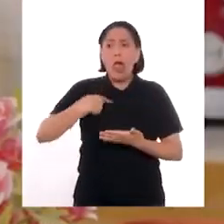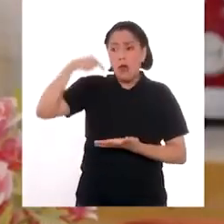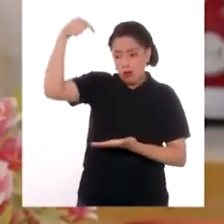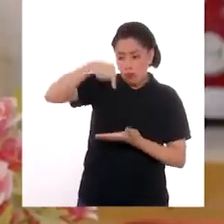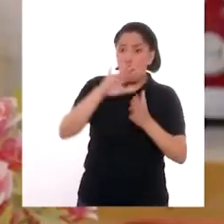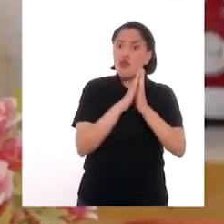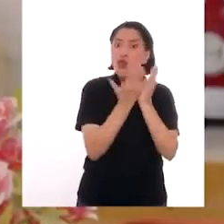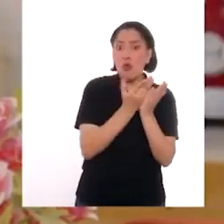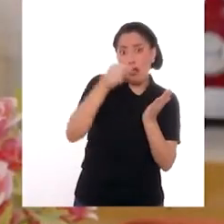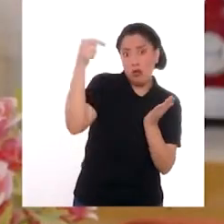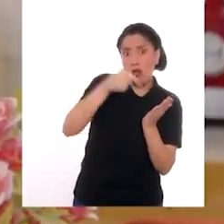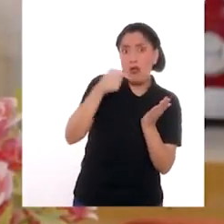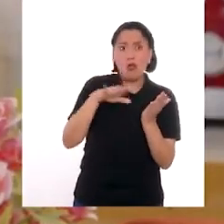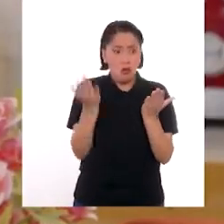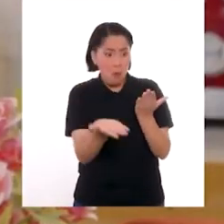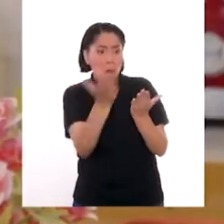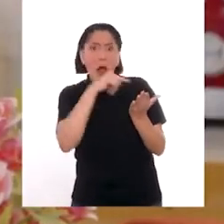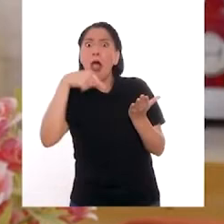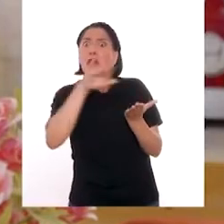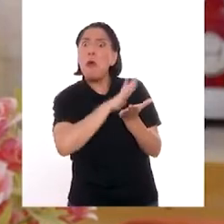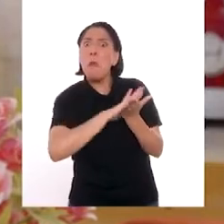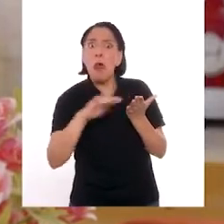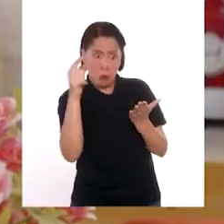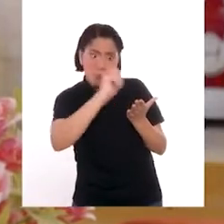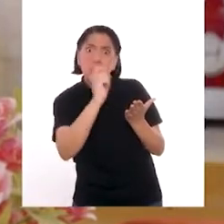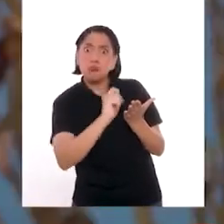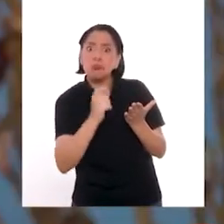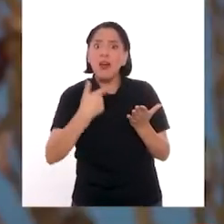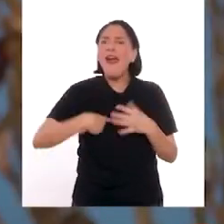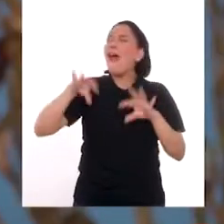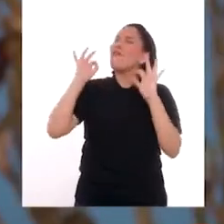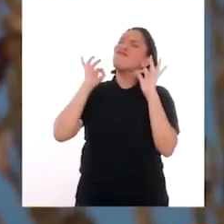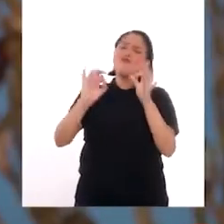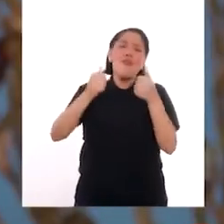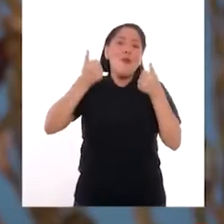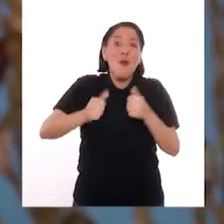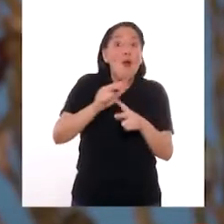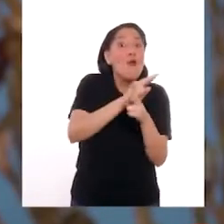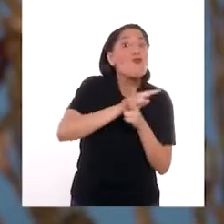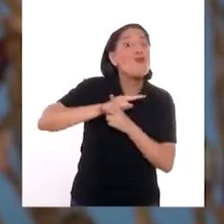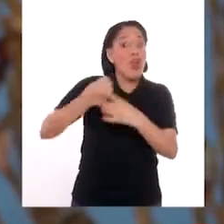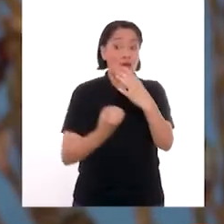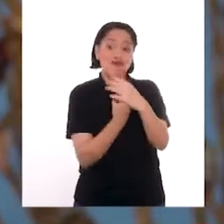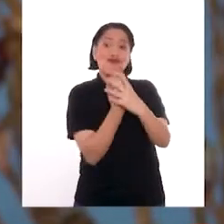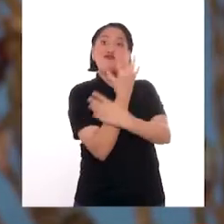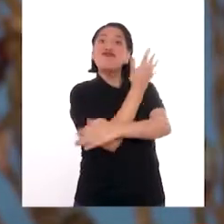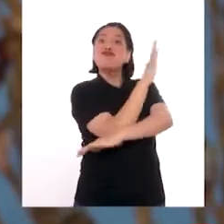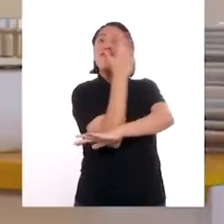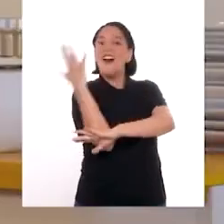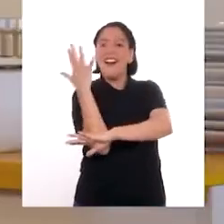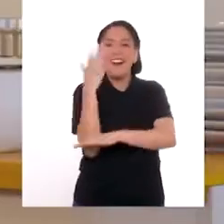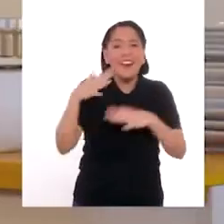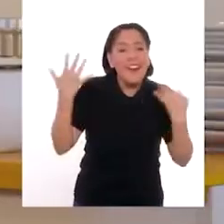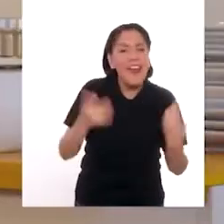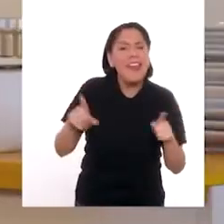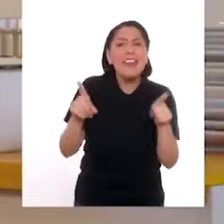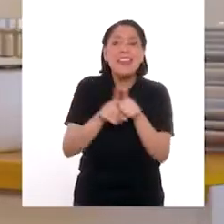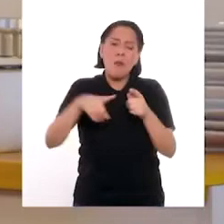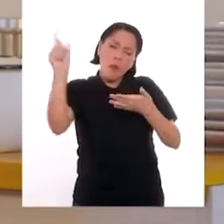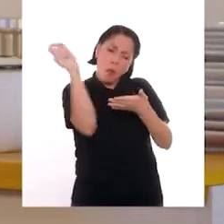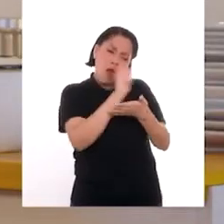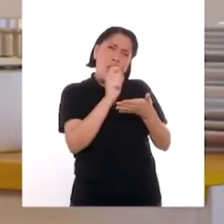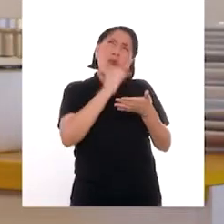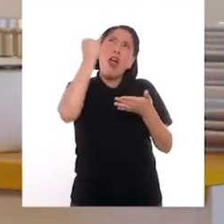a usar este cuaderno de clase que aún tienen hojas libres. Muy bien, Nico. Así cuidamos el medio ambiente. Y